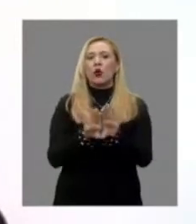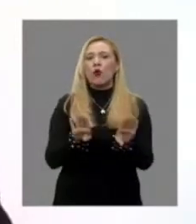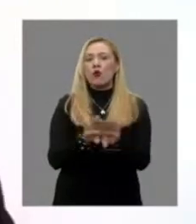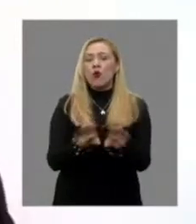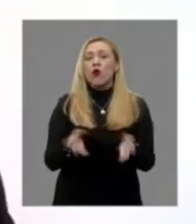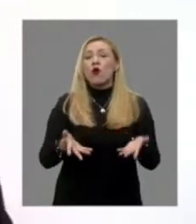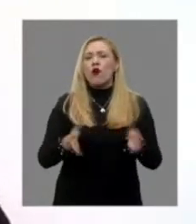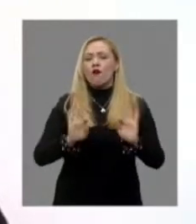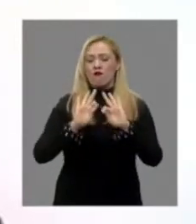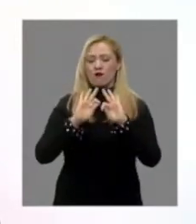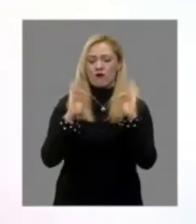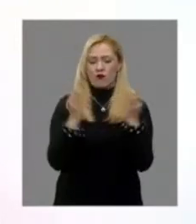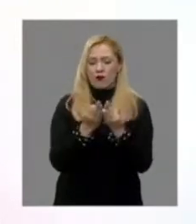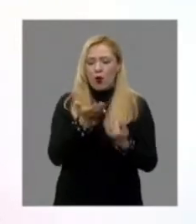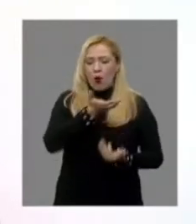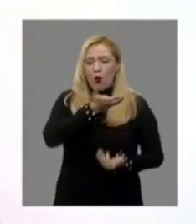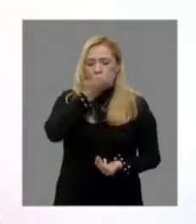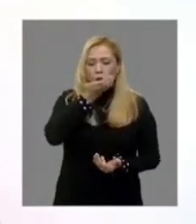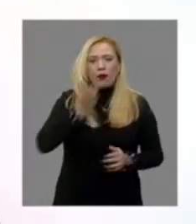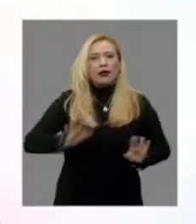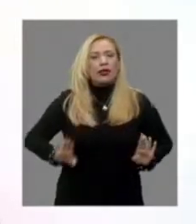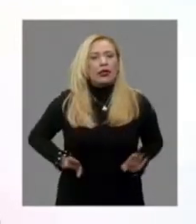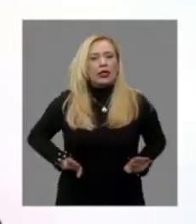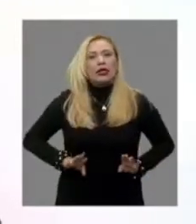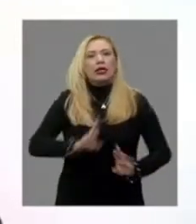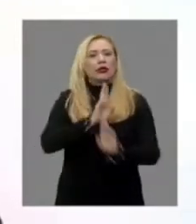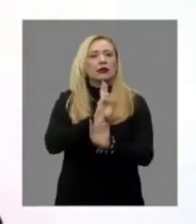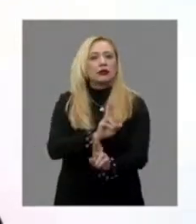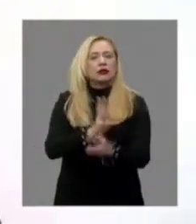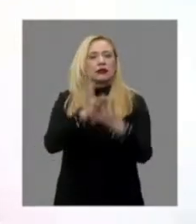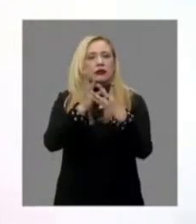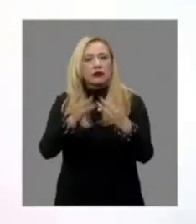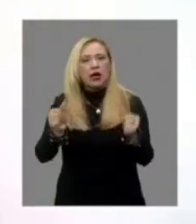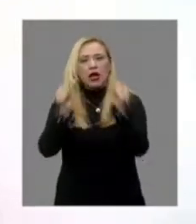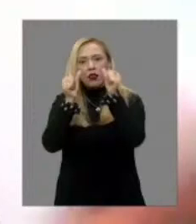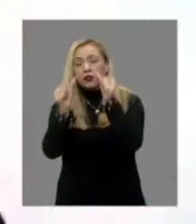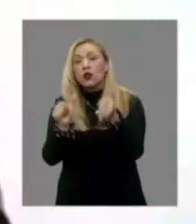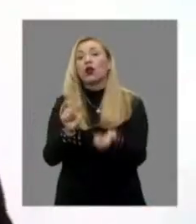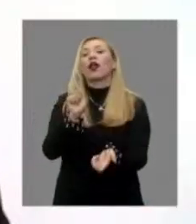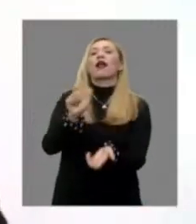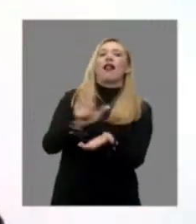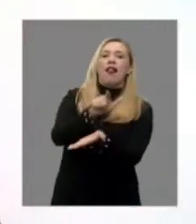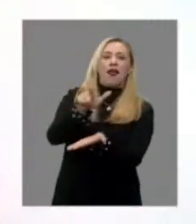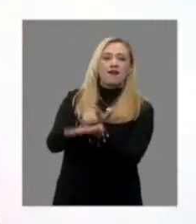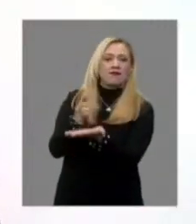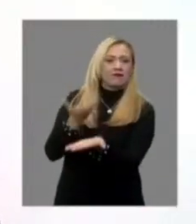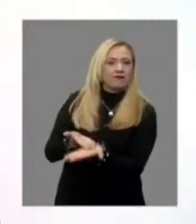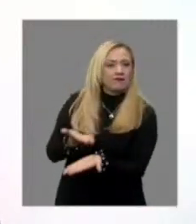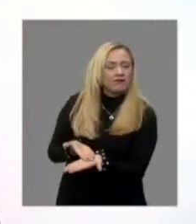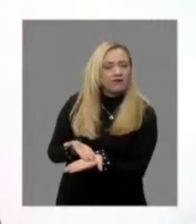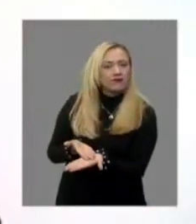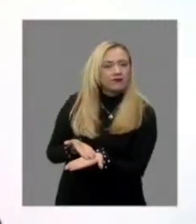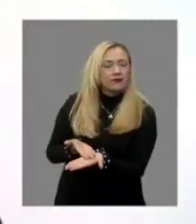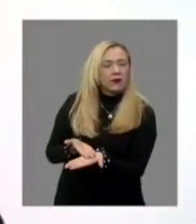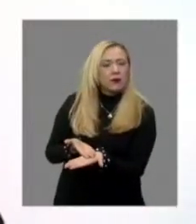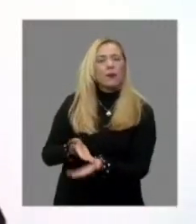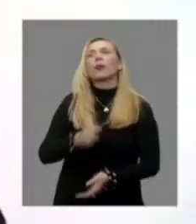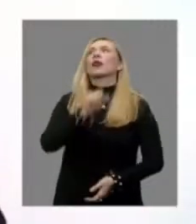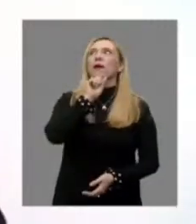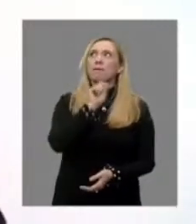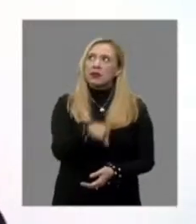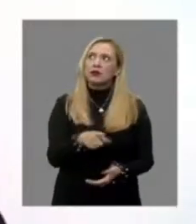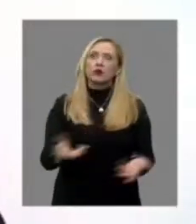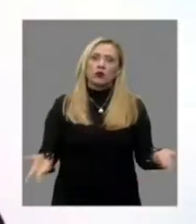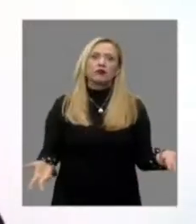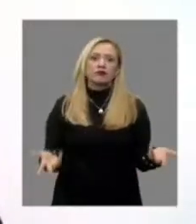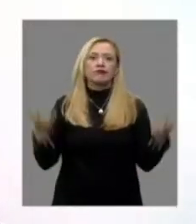percibíamos y en que debemos de resolver el derecho. Y a esto también podemos